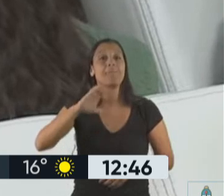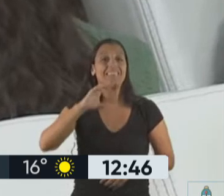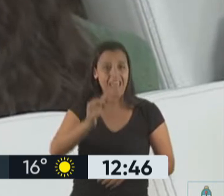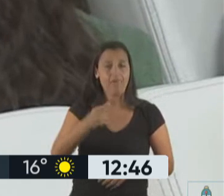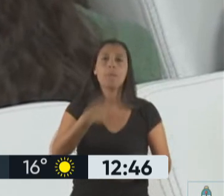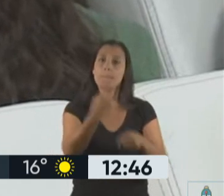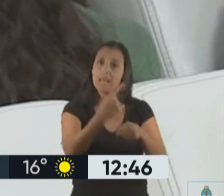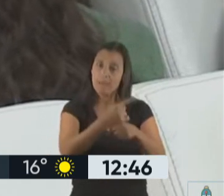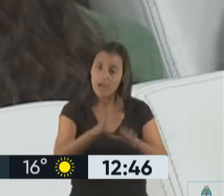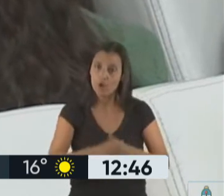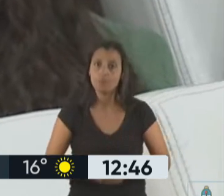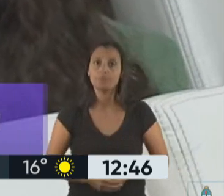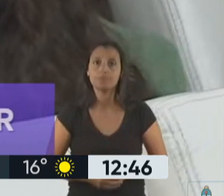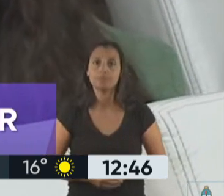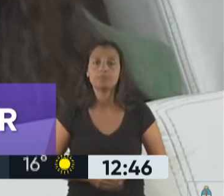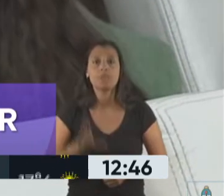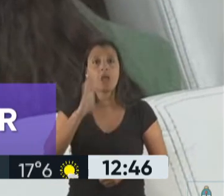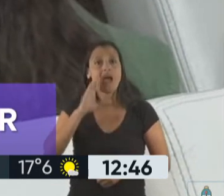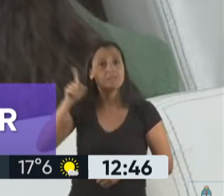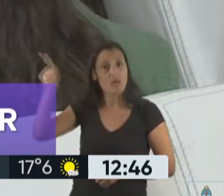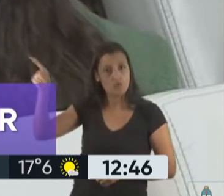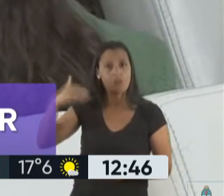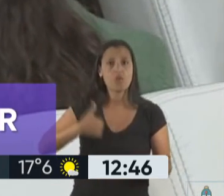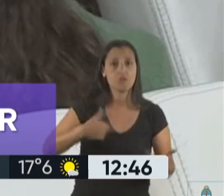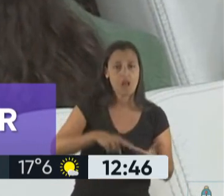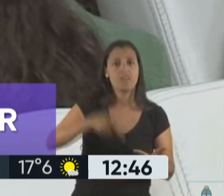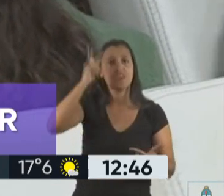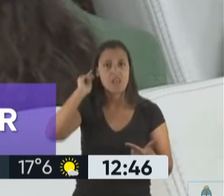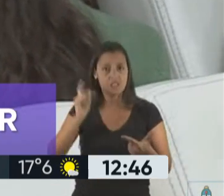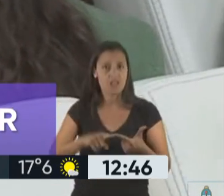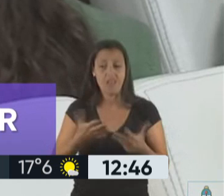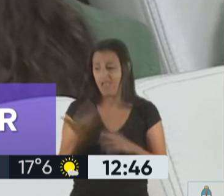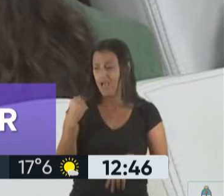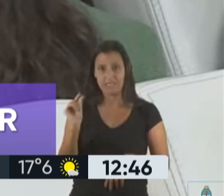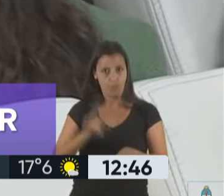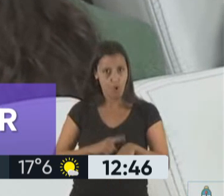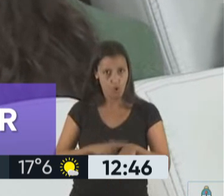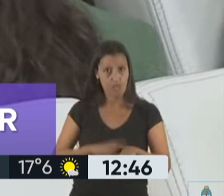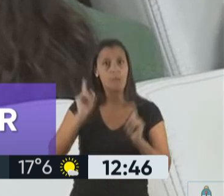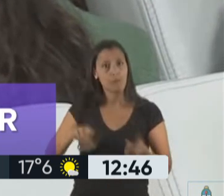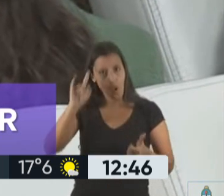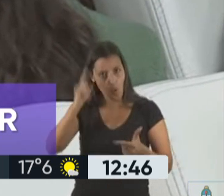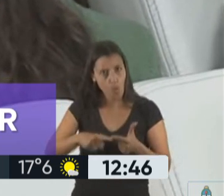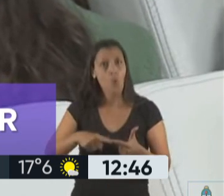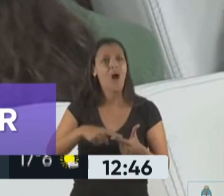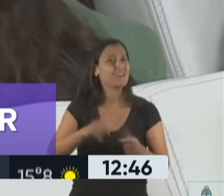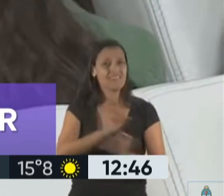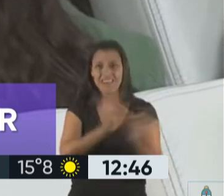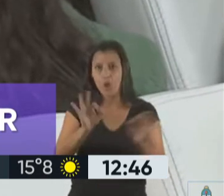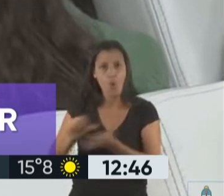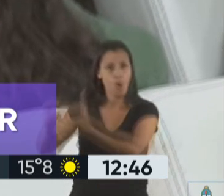lugar, Estados Unidos, Argentina, Chile, hasta hace un poco tiempo Uruguay, ninguno de estos